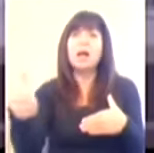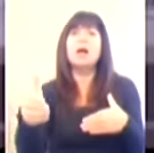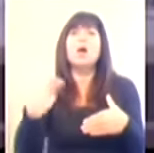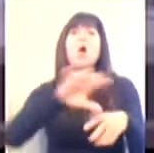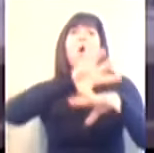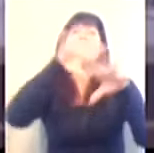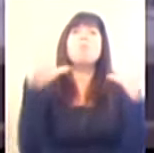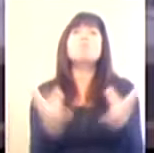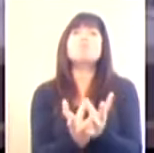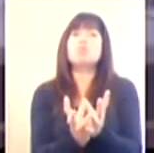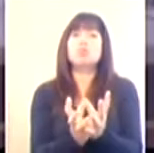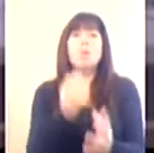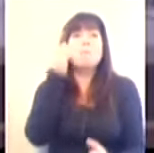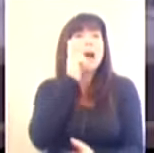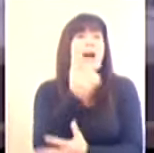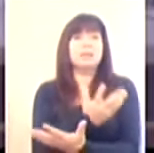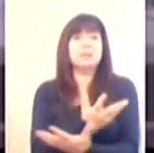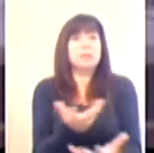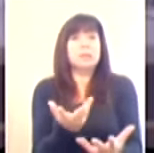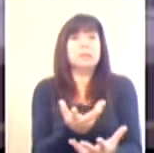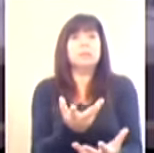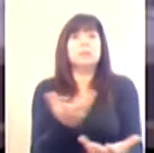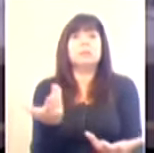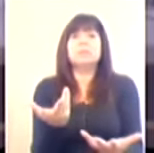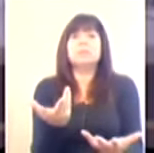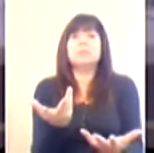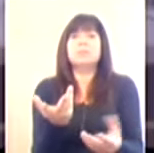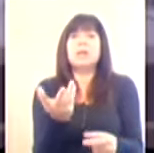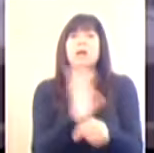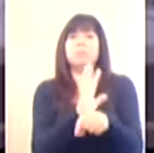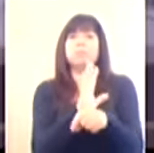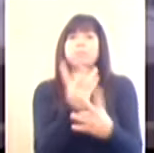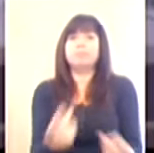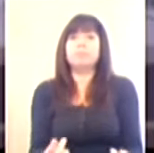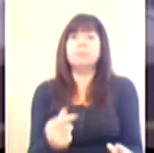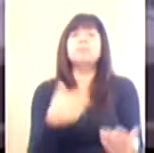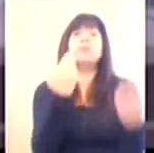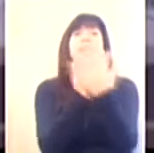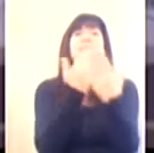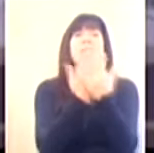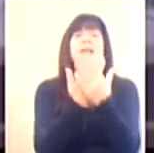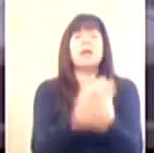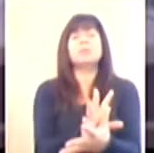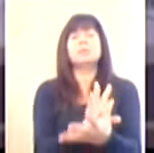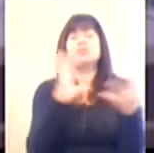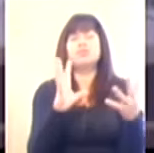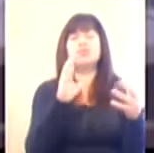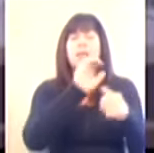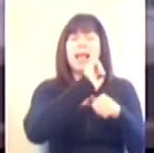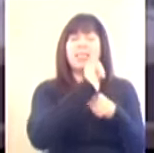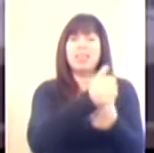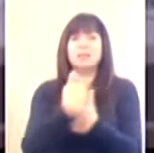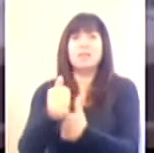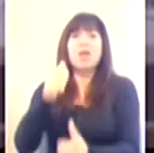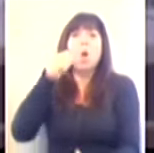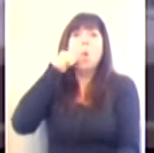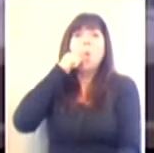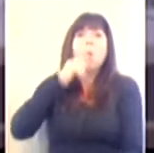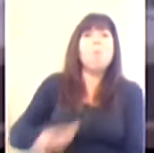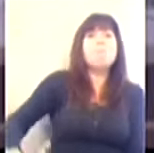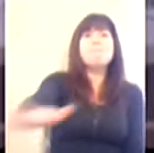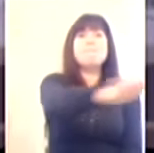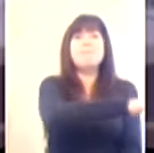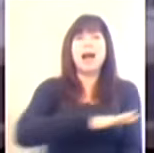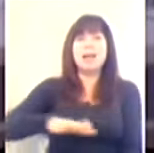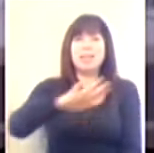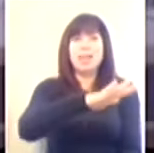como planeta, para salidos de esta pandemia, enfrentar ese gran desafío de humanidad que nos convoca. Y donde la